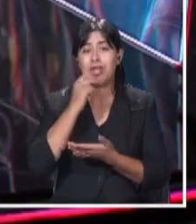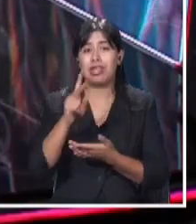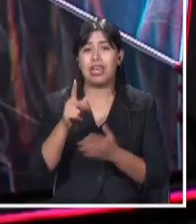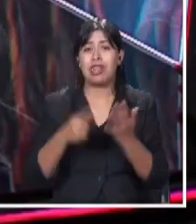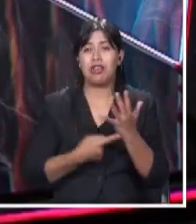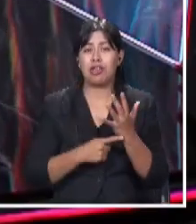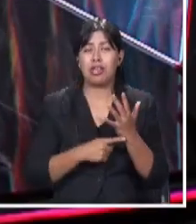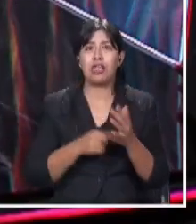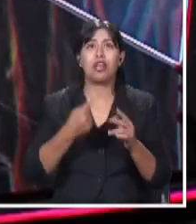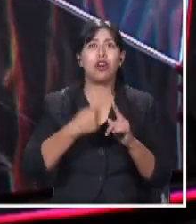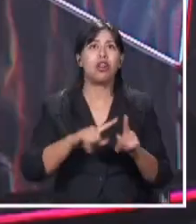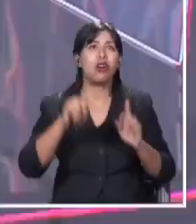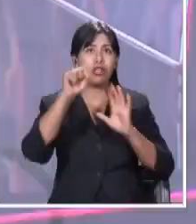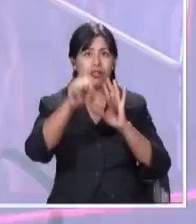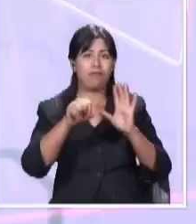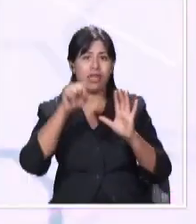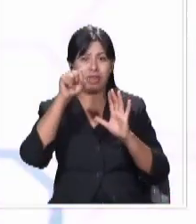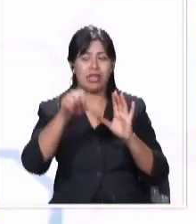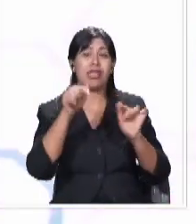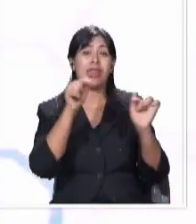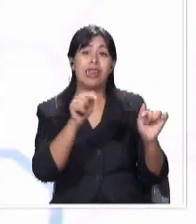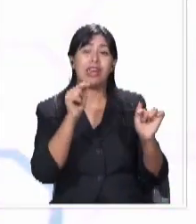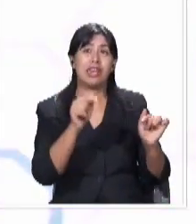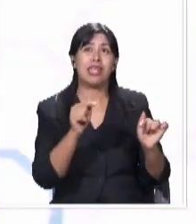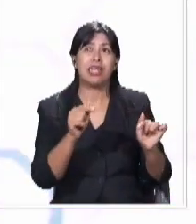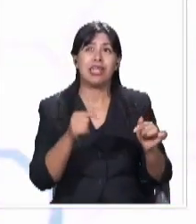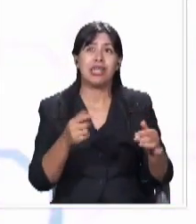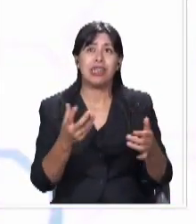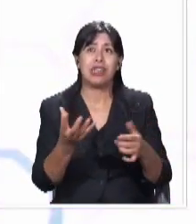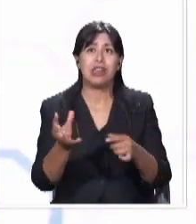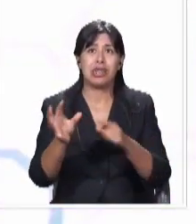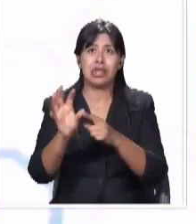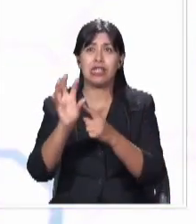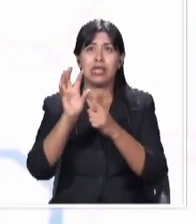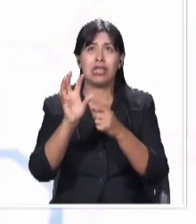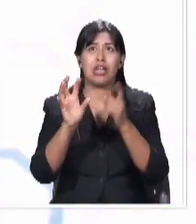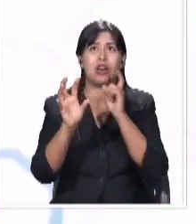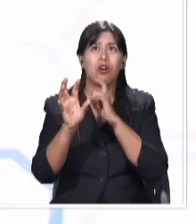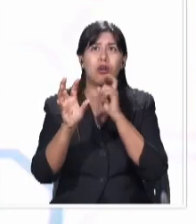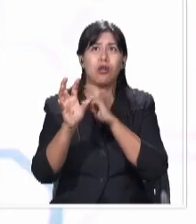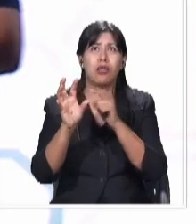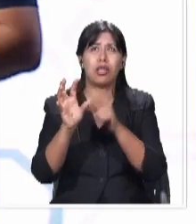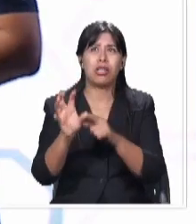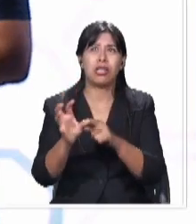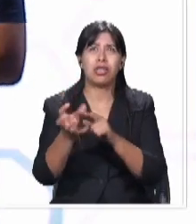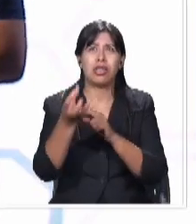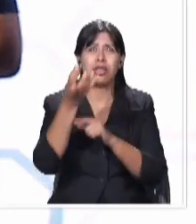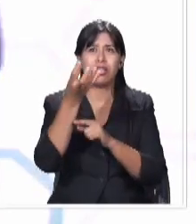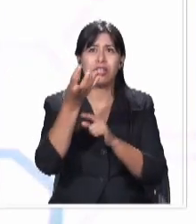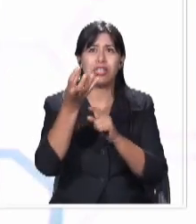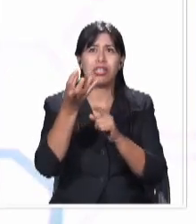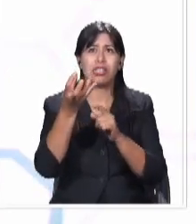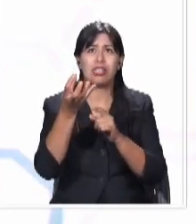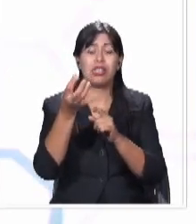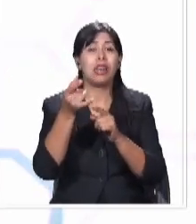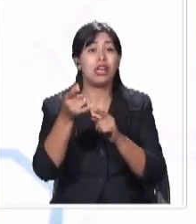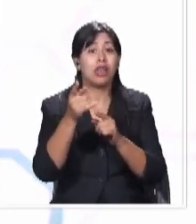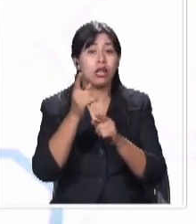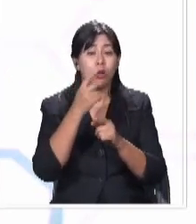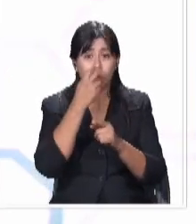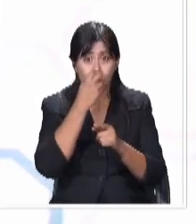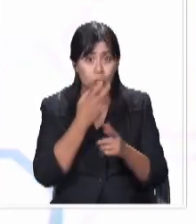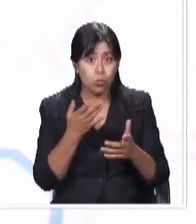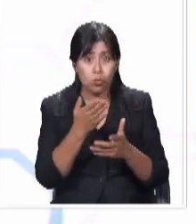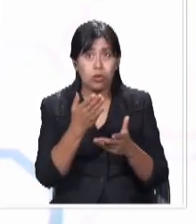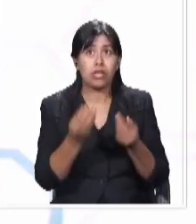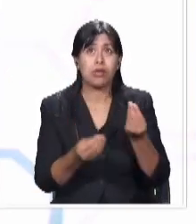video. En este caso está agarrando una pelota roja y lo está siguiendo. Y lo curioso de esta plataforma no es tan